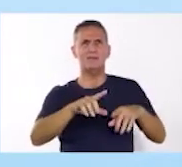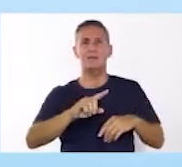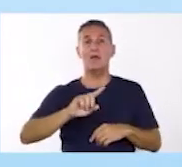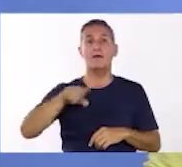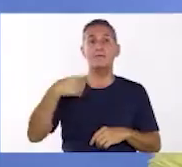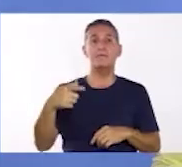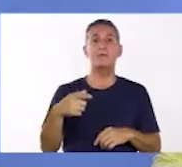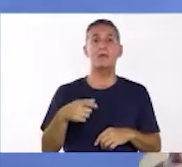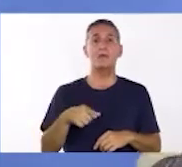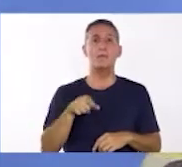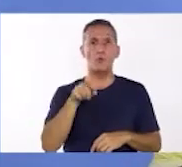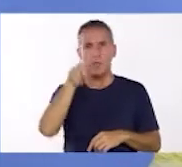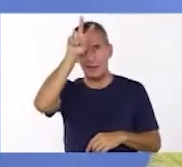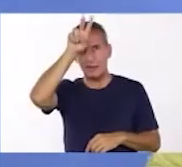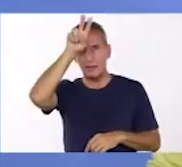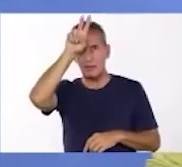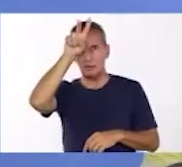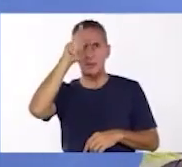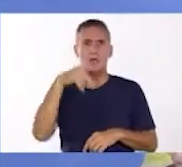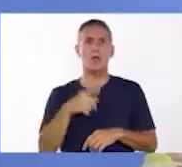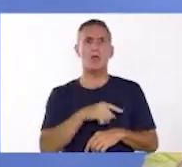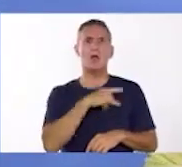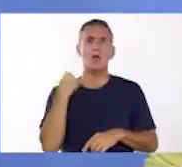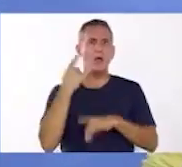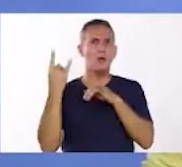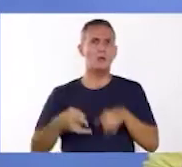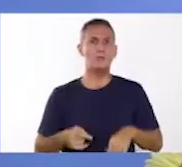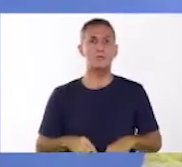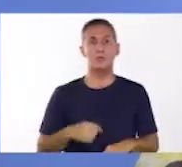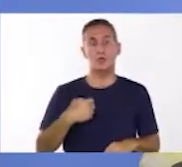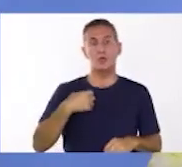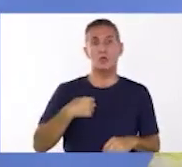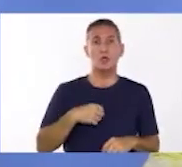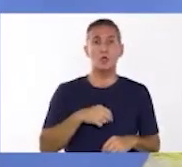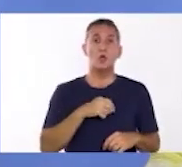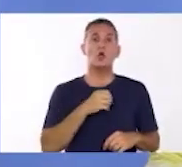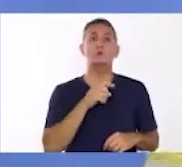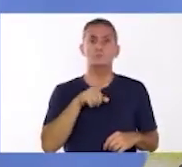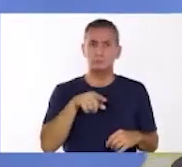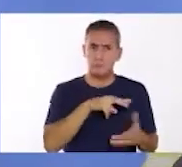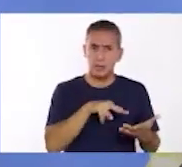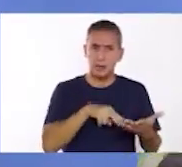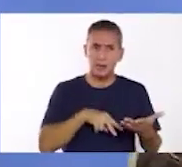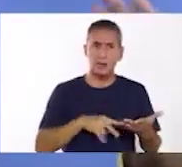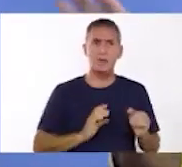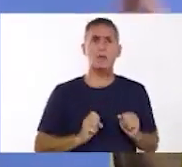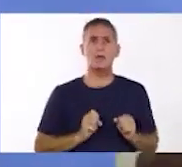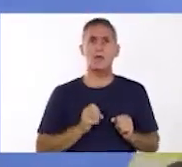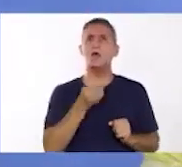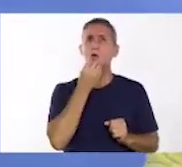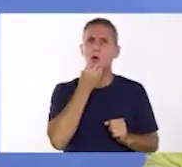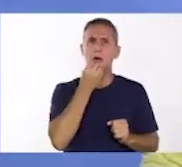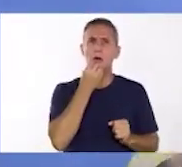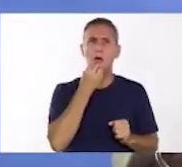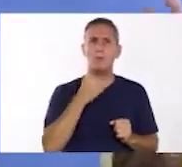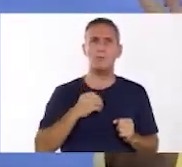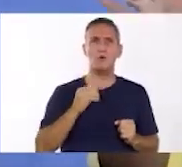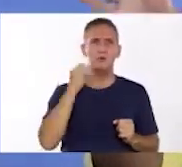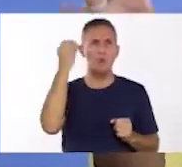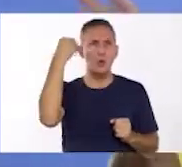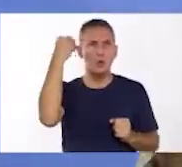muriendo. Bien, espero que ustedes en esa lectura hayan podido tener un